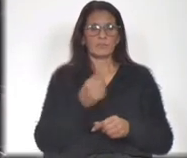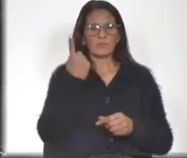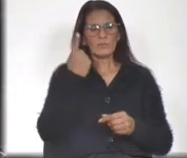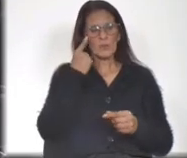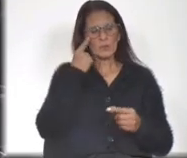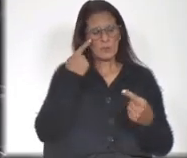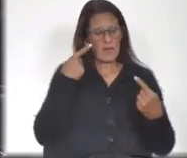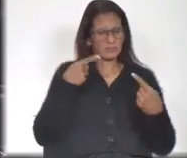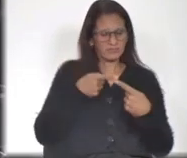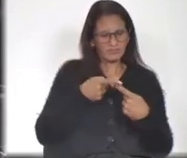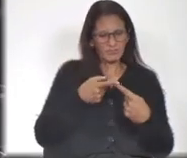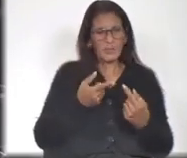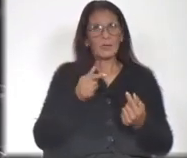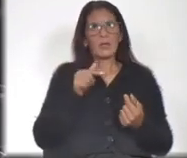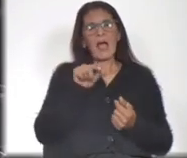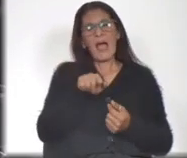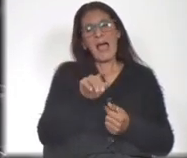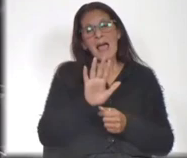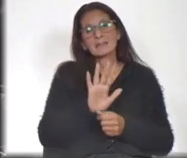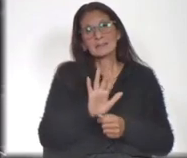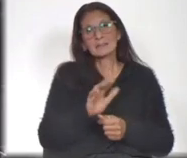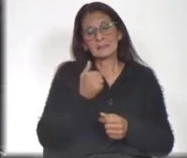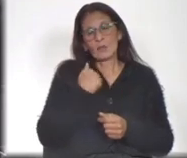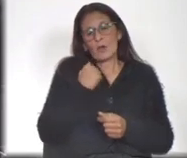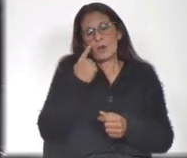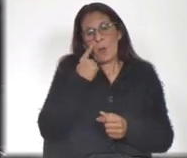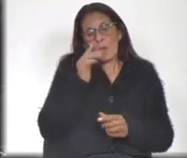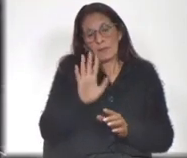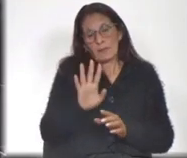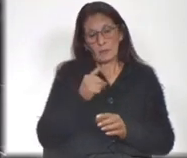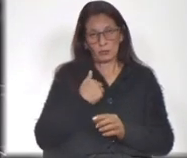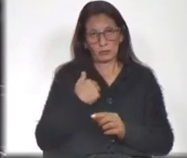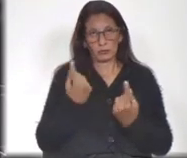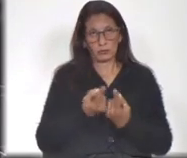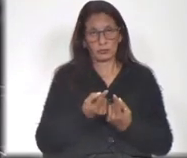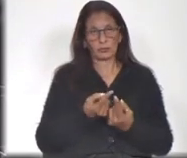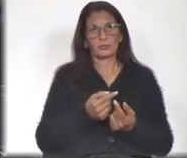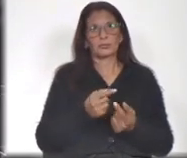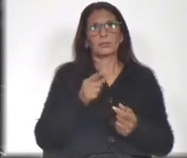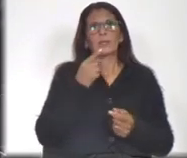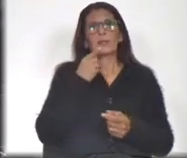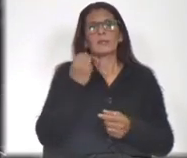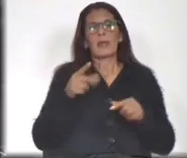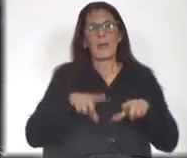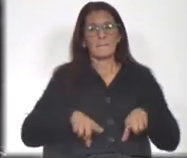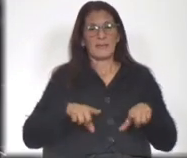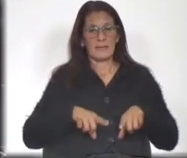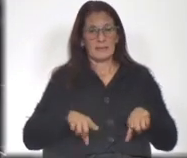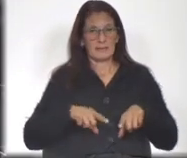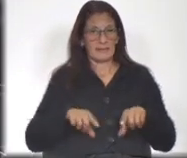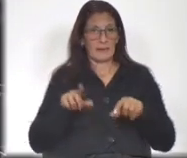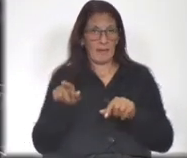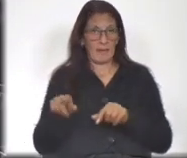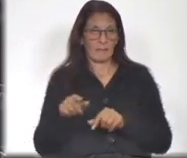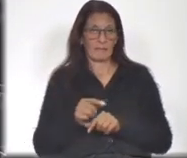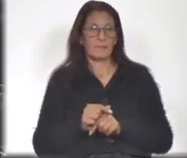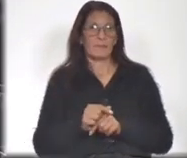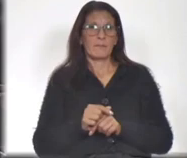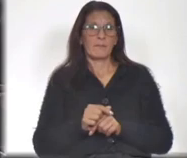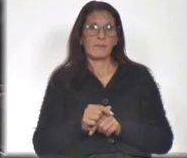contradicción, por lo menos así lo podemos ver nosotros, en las afirmaciones de la señora ministra,